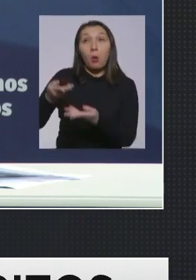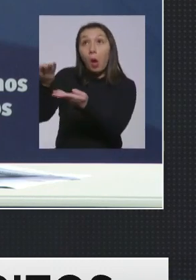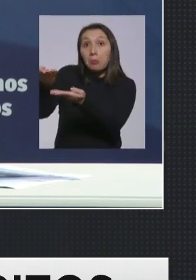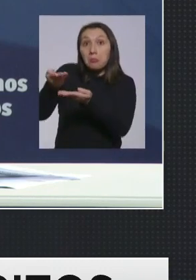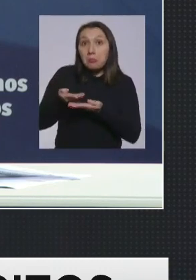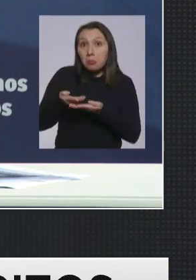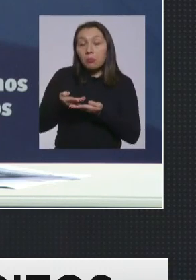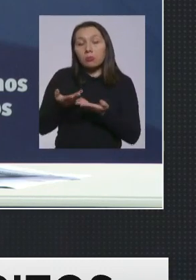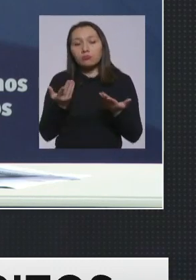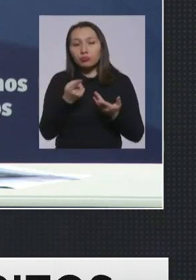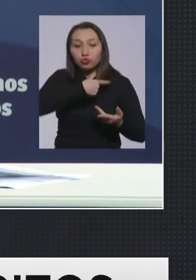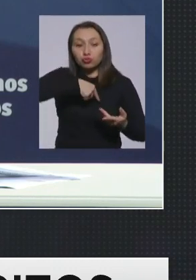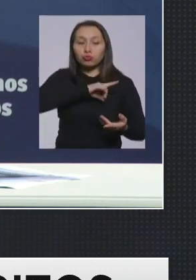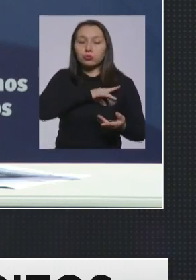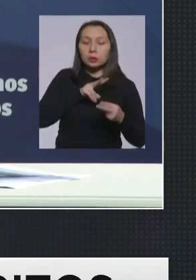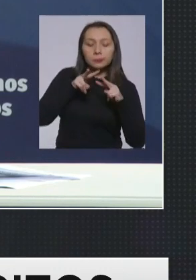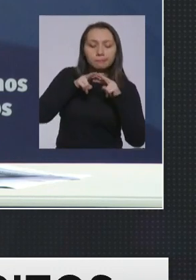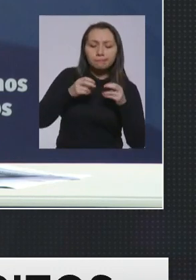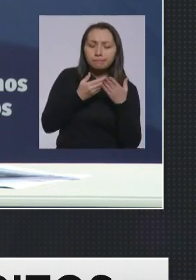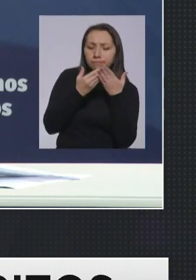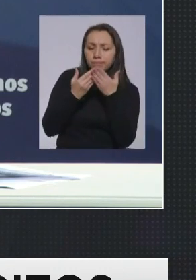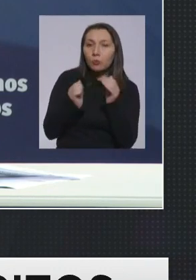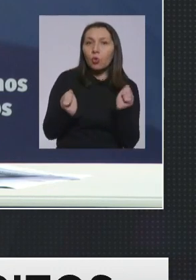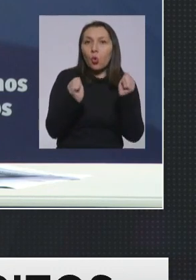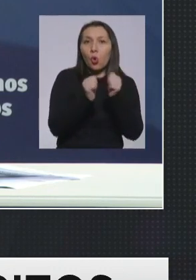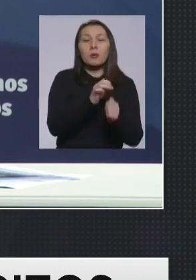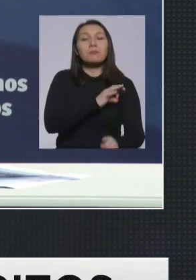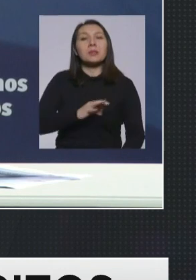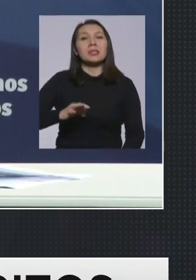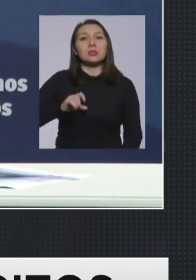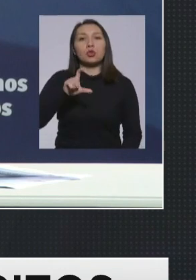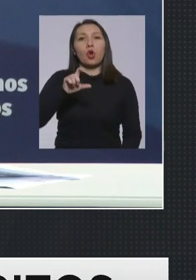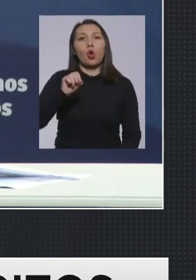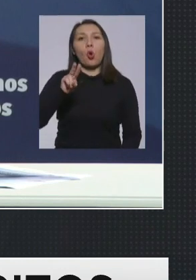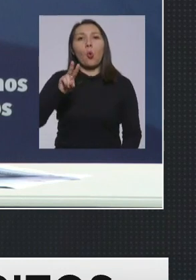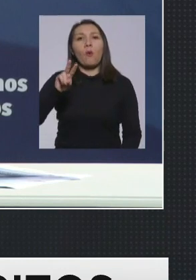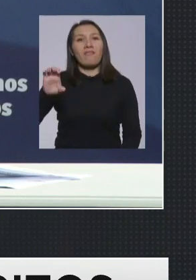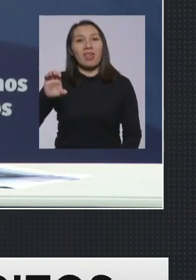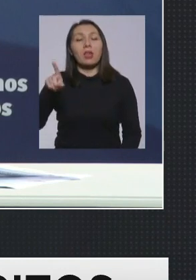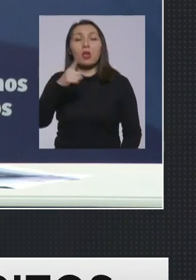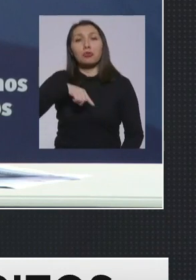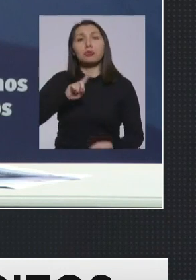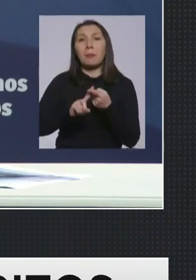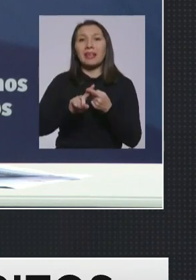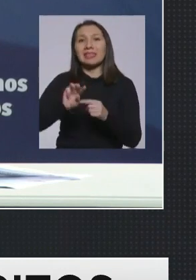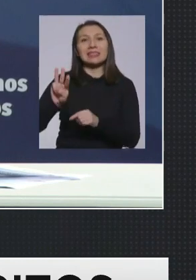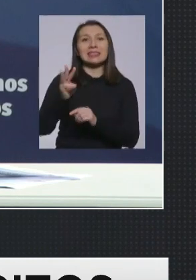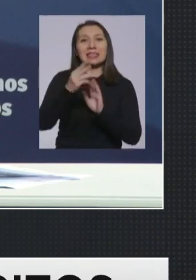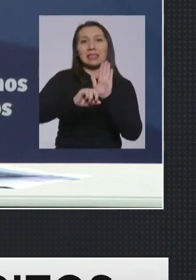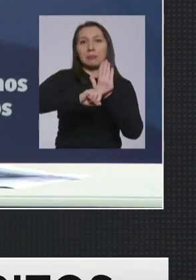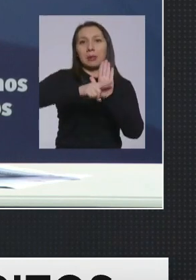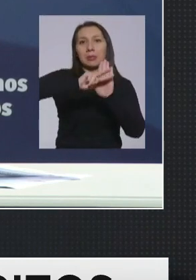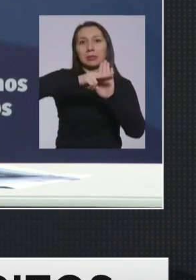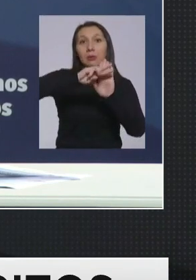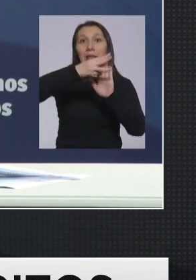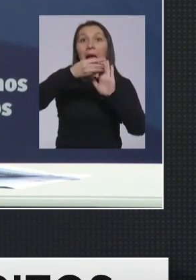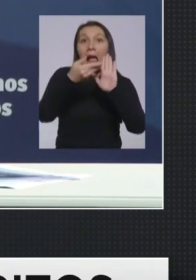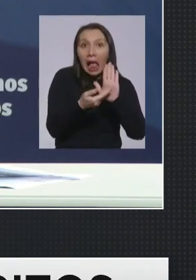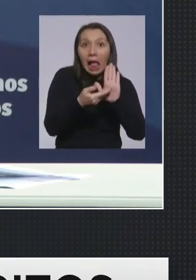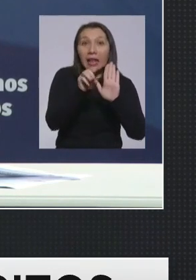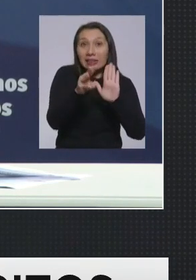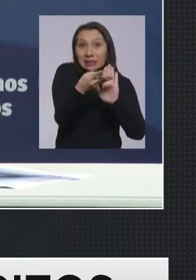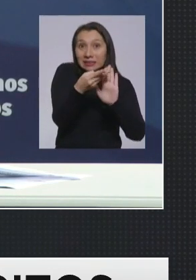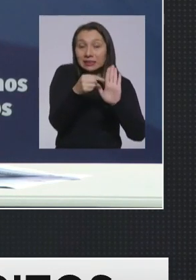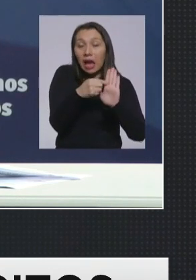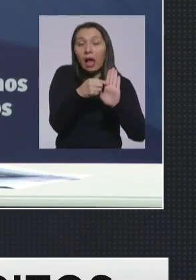y tenemos que analizarlo como ha dicho muy bien usted con el ministro q y que nosotros participemos en la tercera fase de ensayo clínico